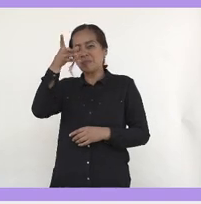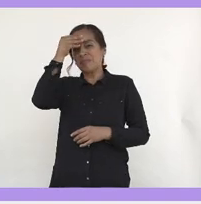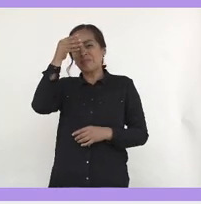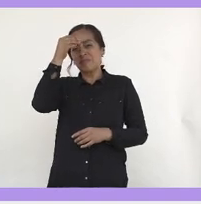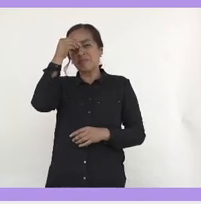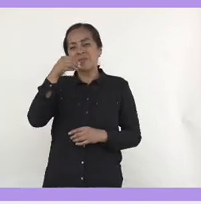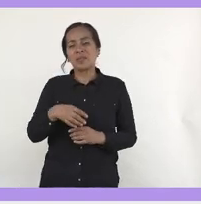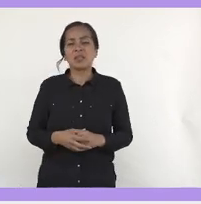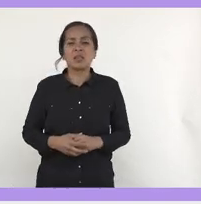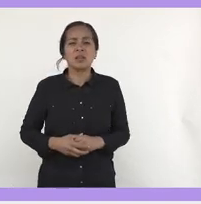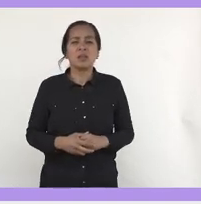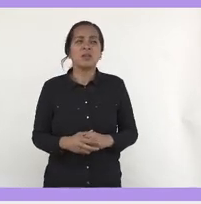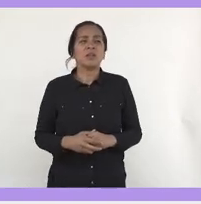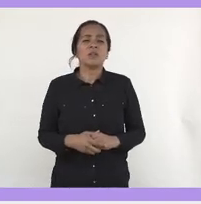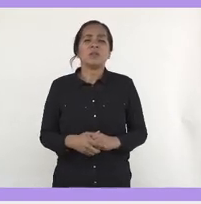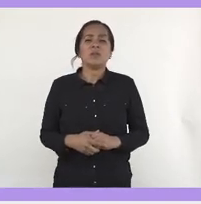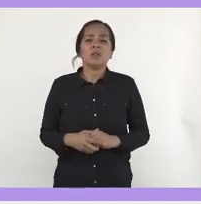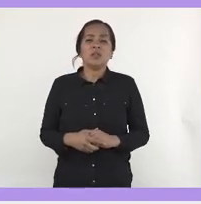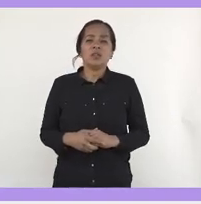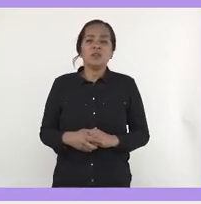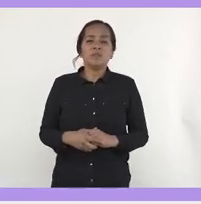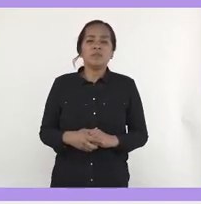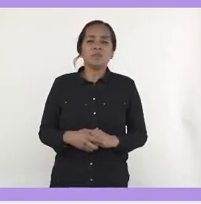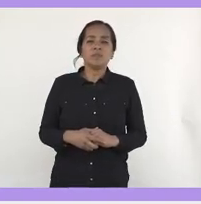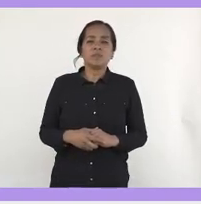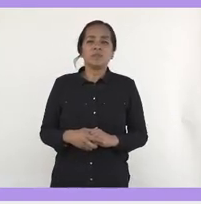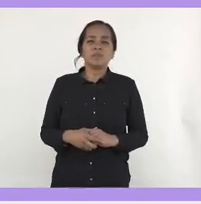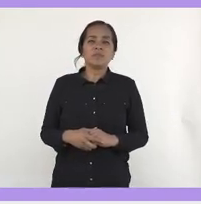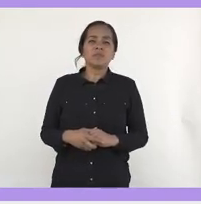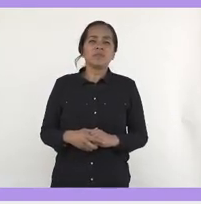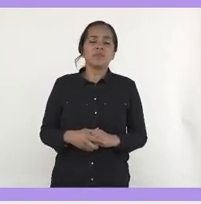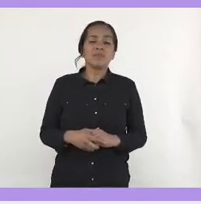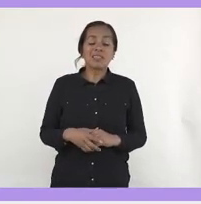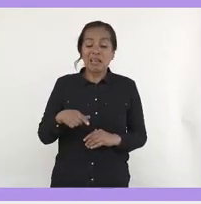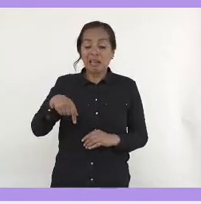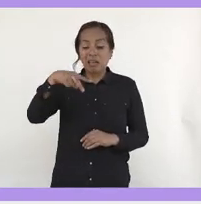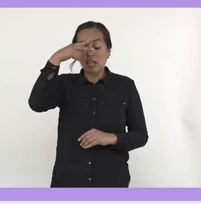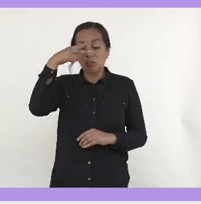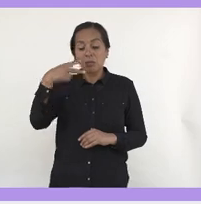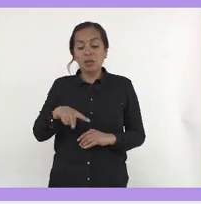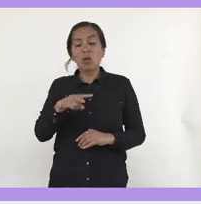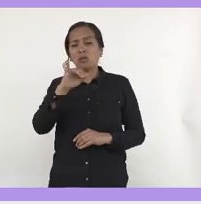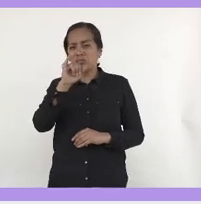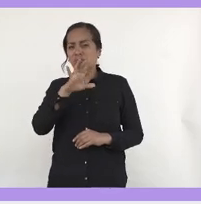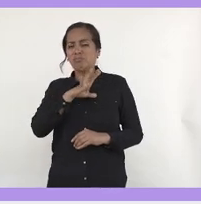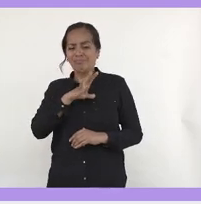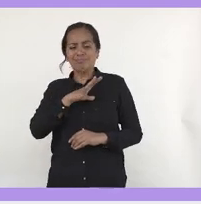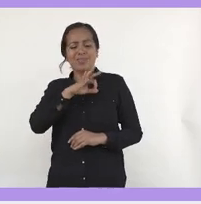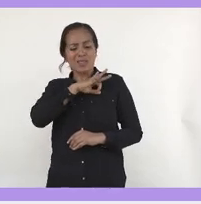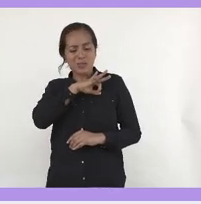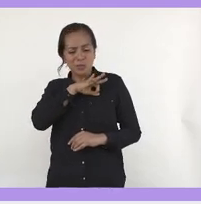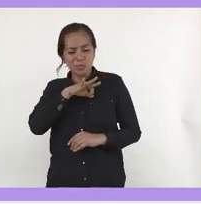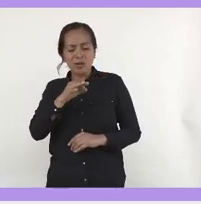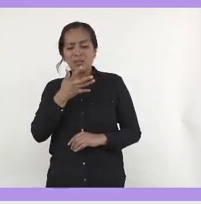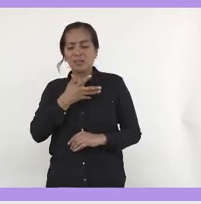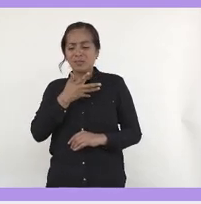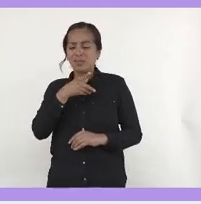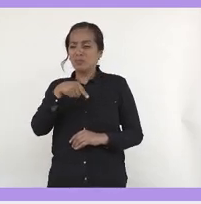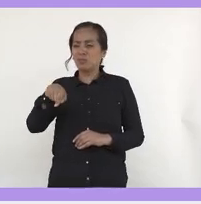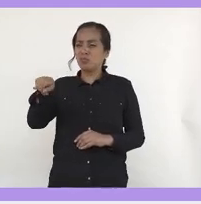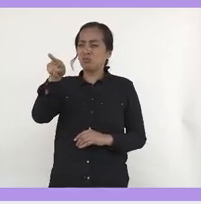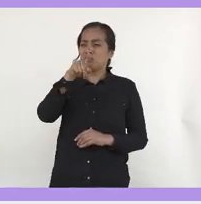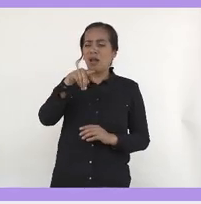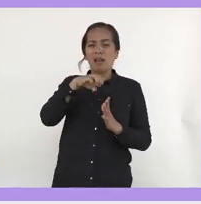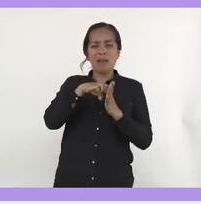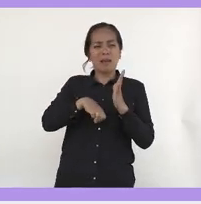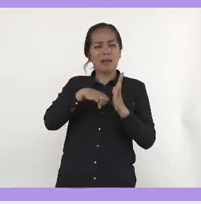bueno no sé que Pues en México yo creo que se puede conseguir tener referentes en